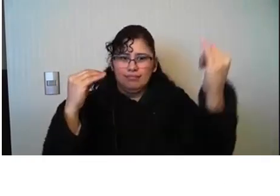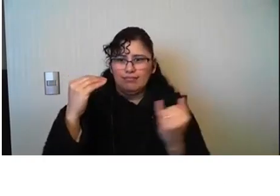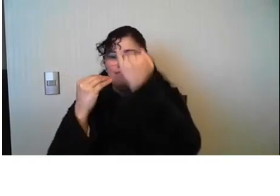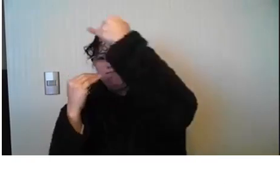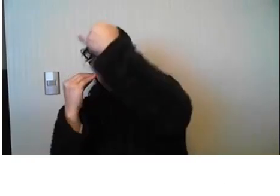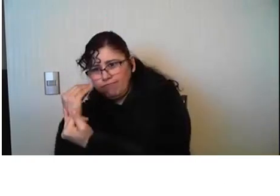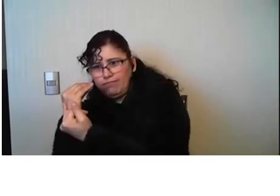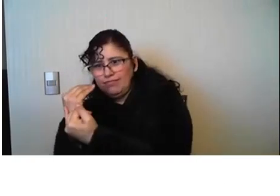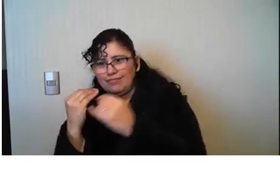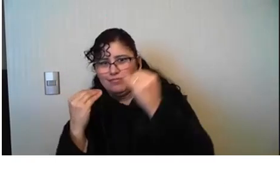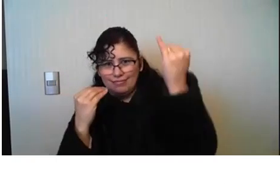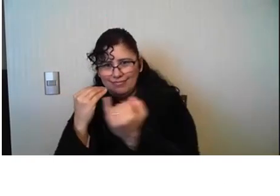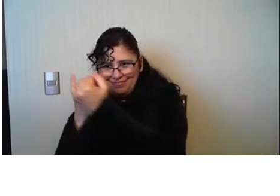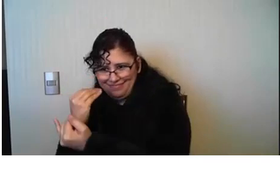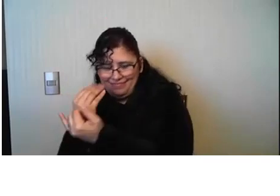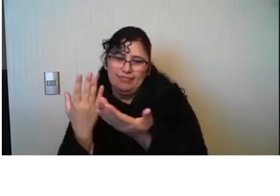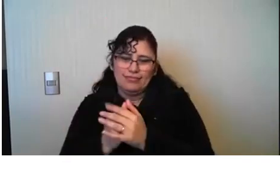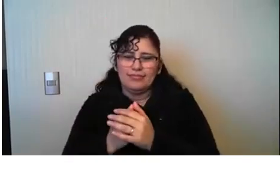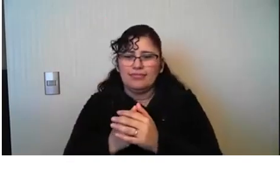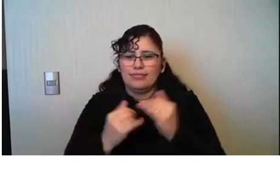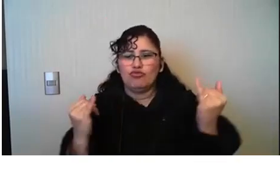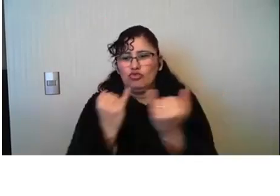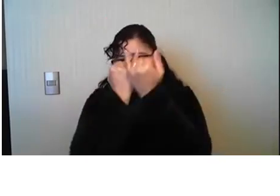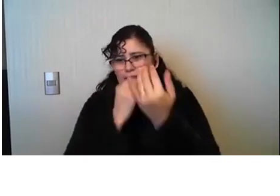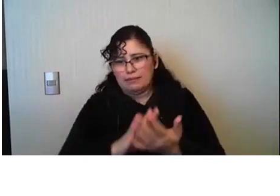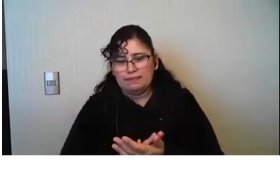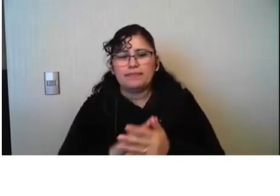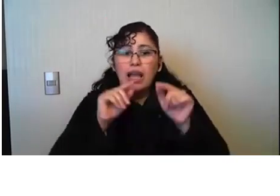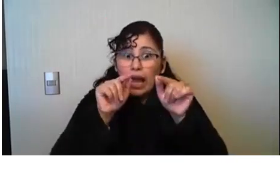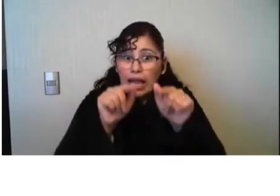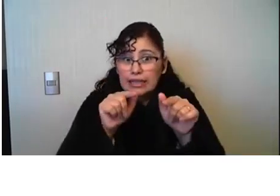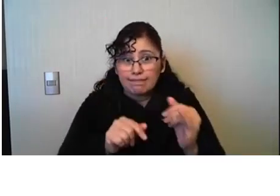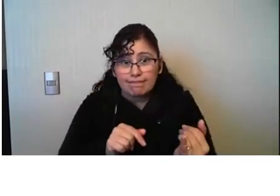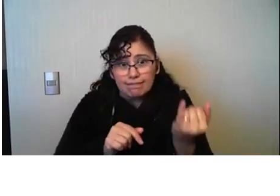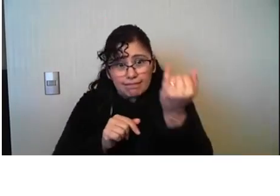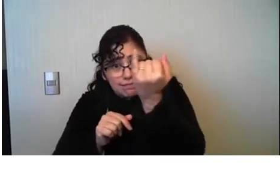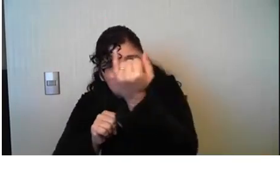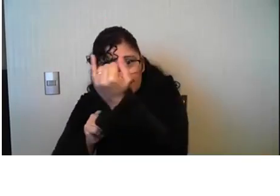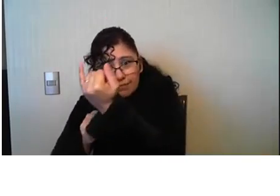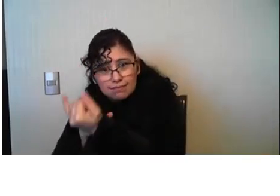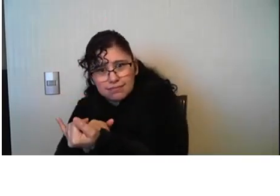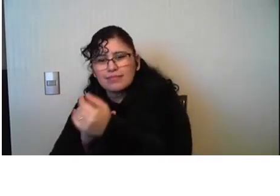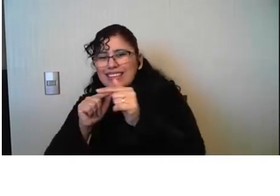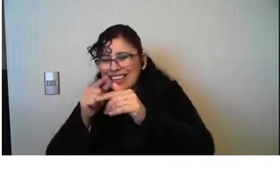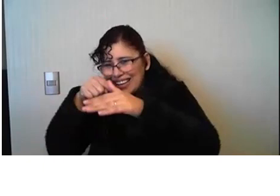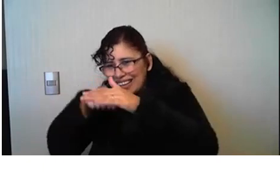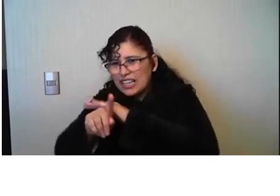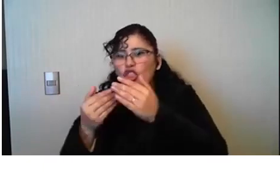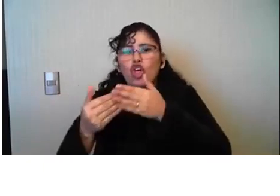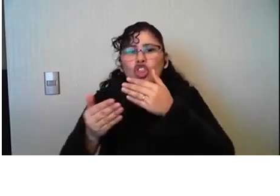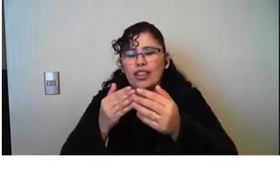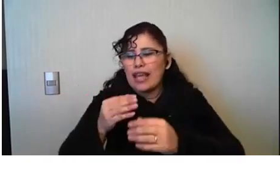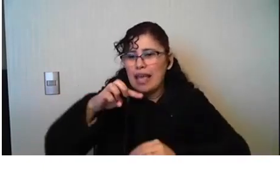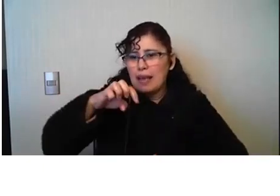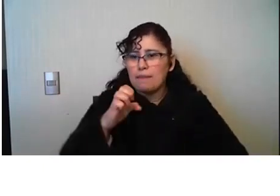Bueno, esta vez, esta vía ingresa por el pedúnculo cerebeloso medio, que no está marcado